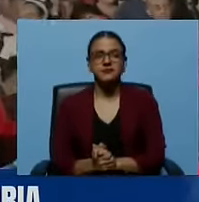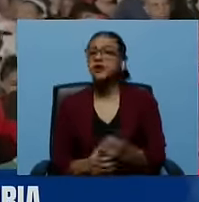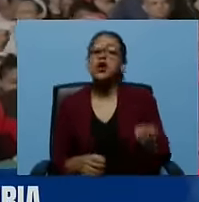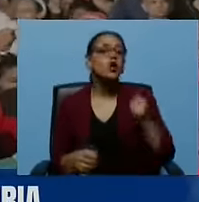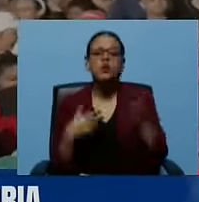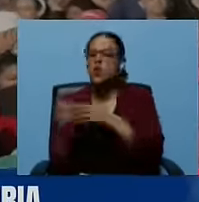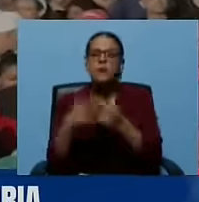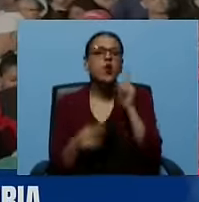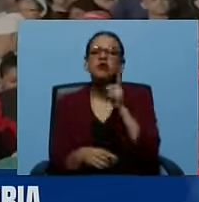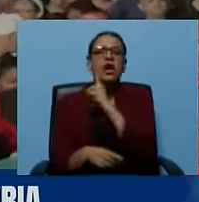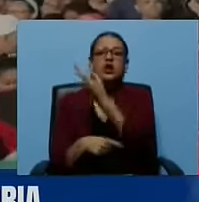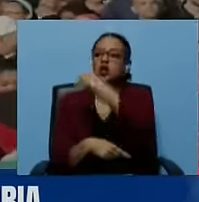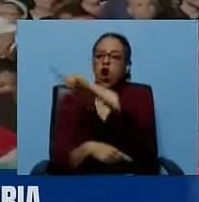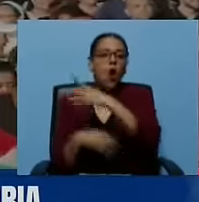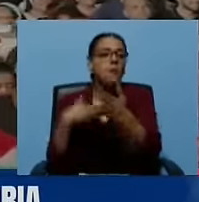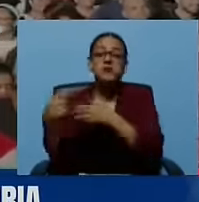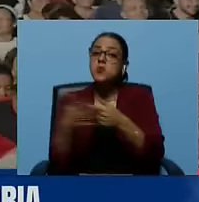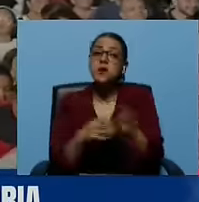Llámese como se llame.